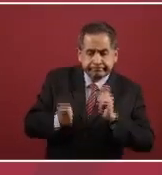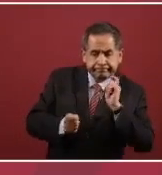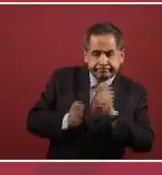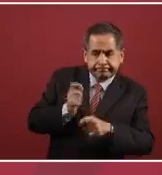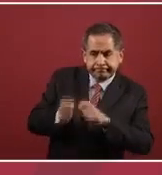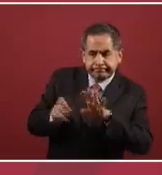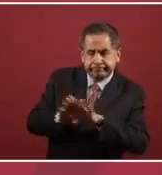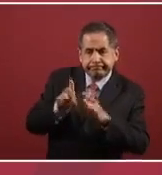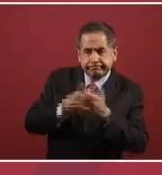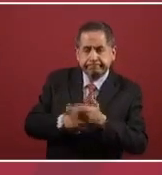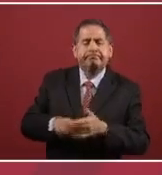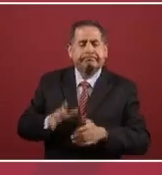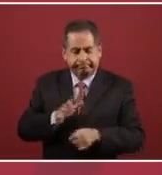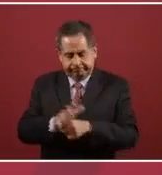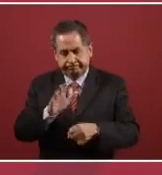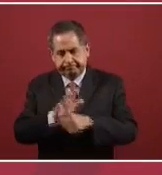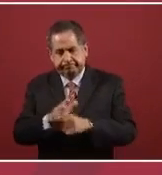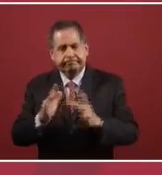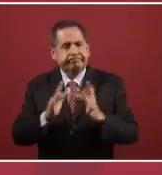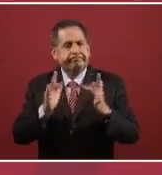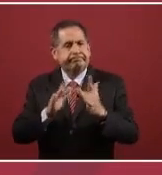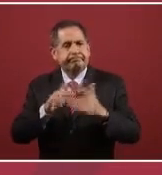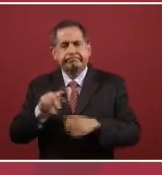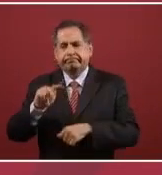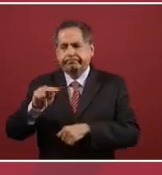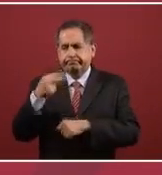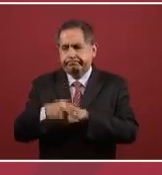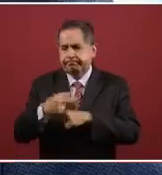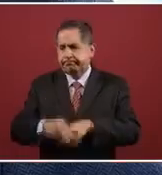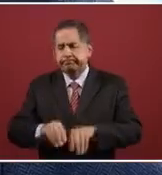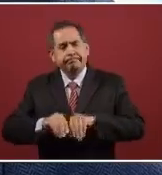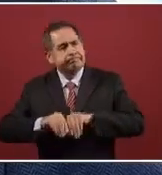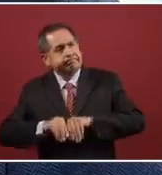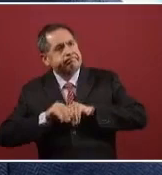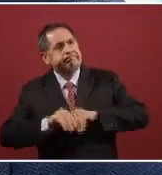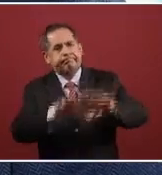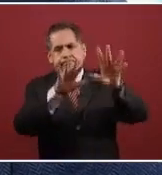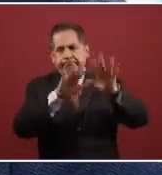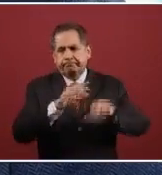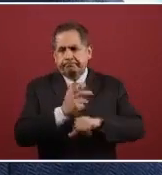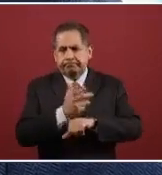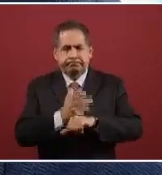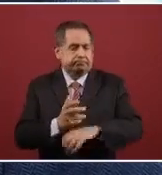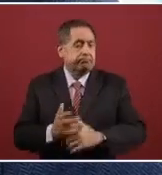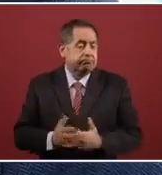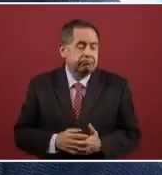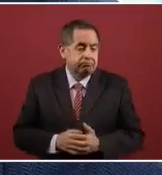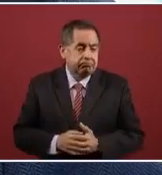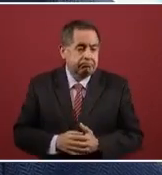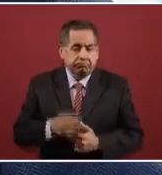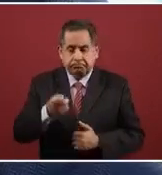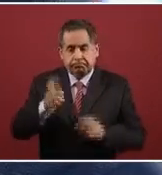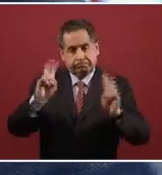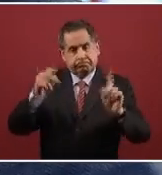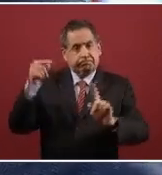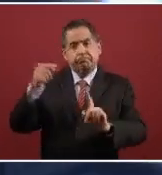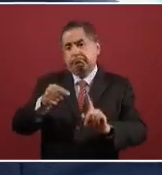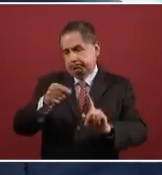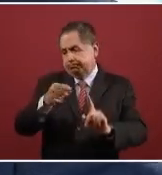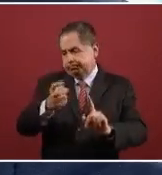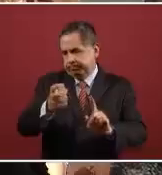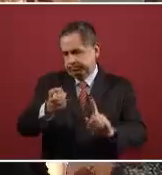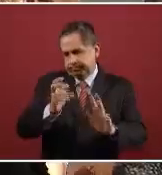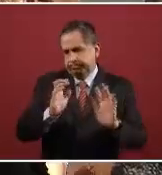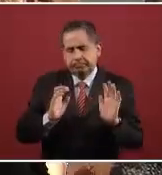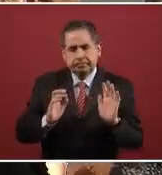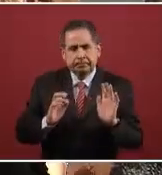siempre de la festividad del 15 de septiembre. Entonces, ese es el tema. Es un asunto